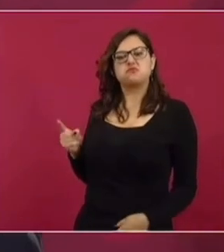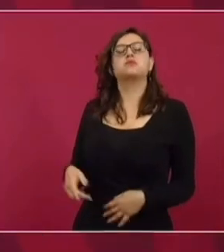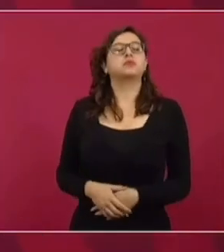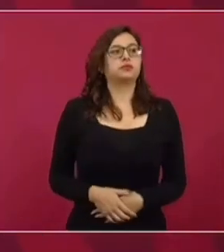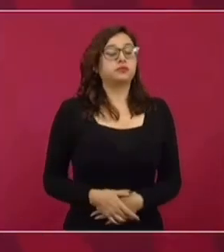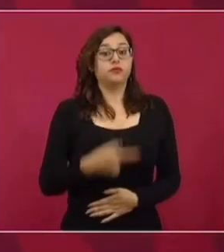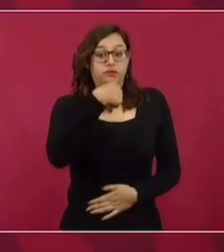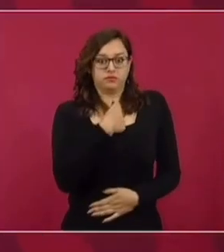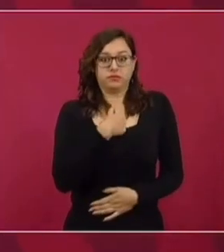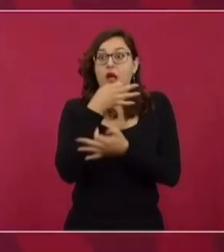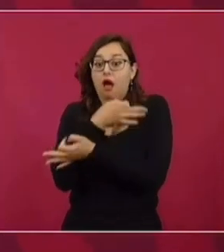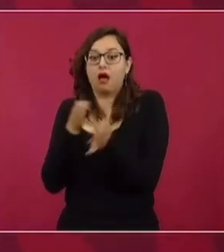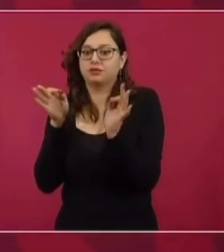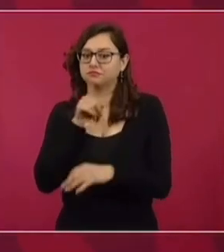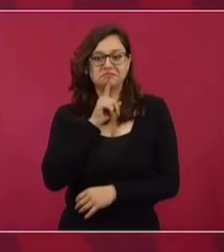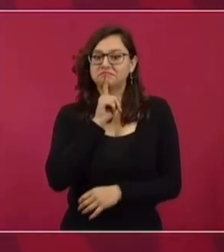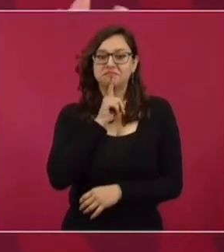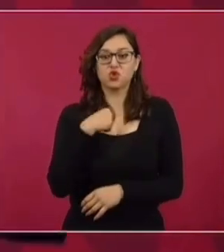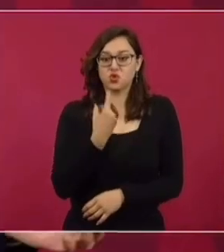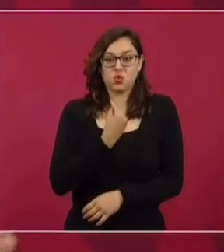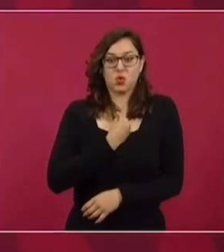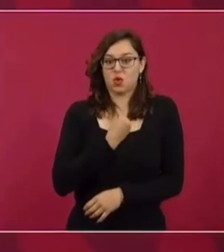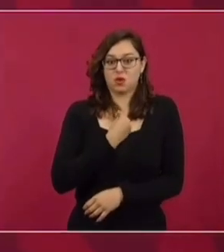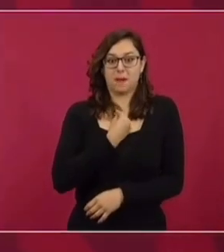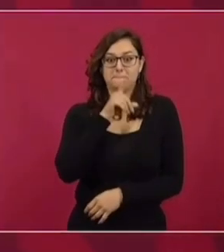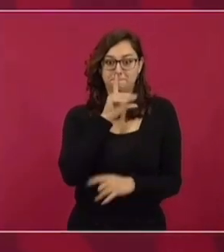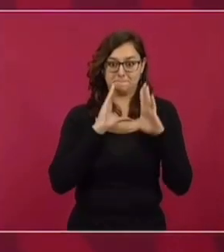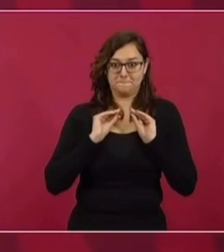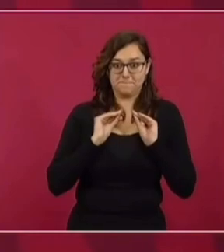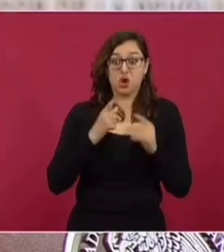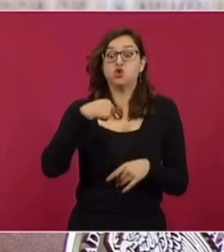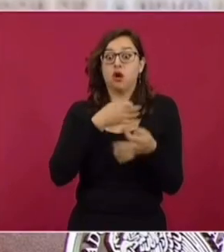decía, me amenazaron, pues ¿quién me iba a acompañar?